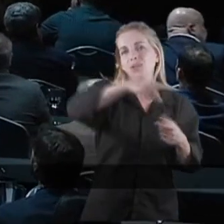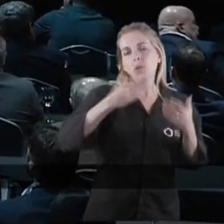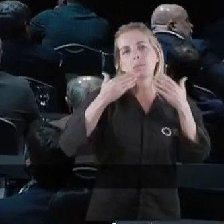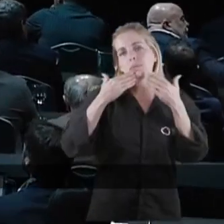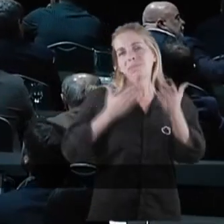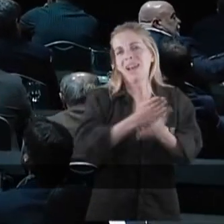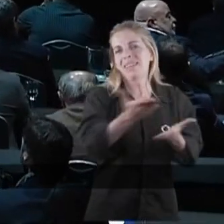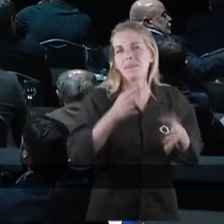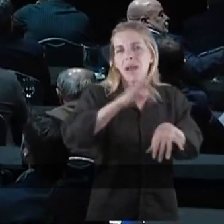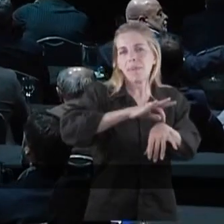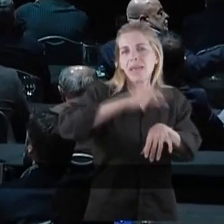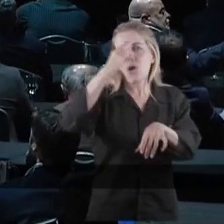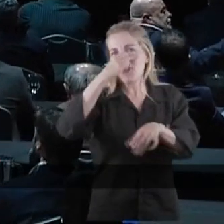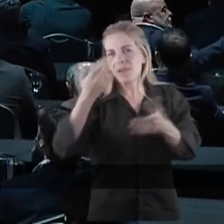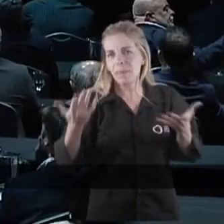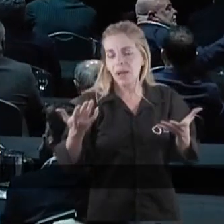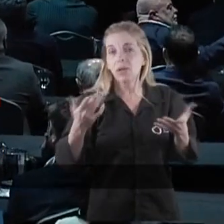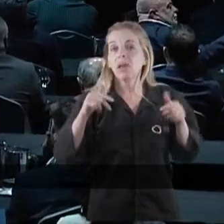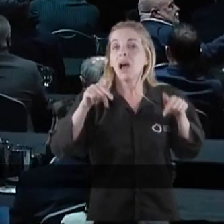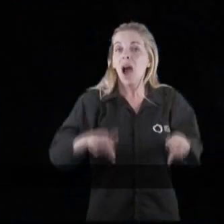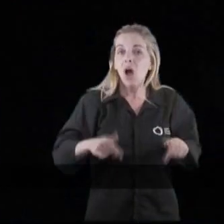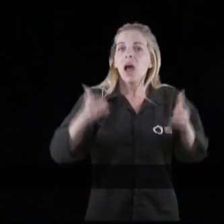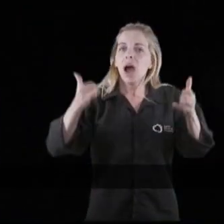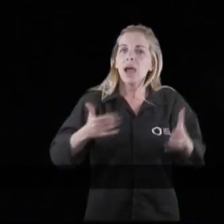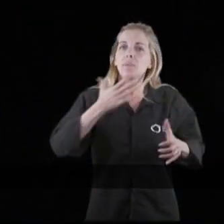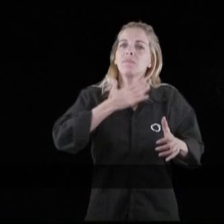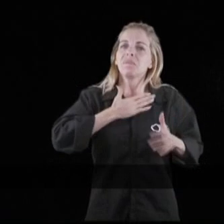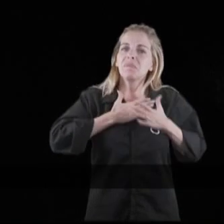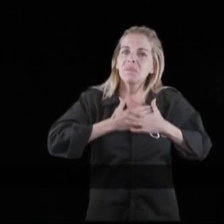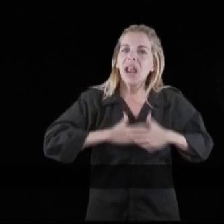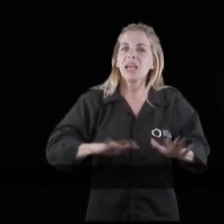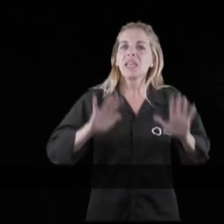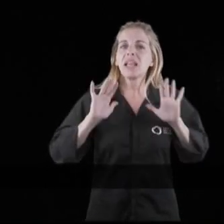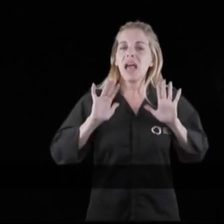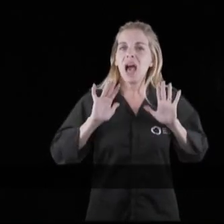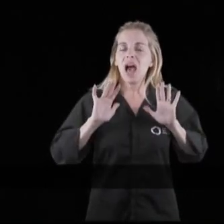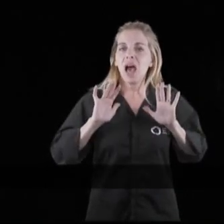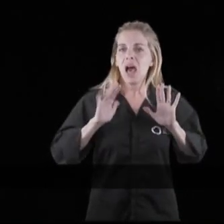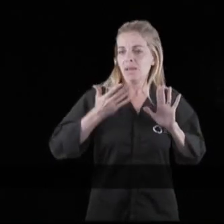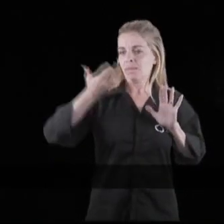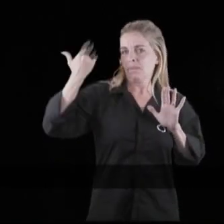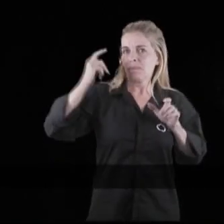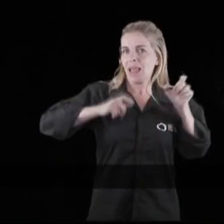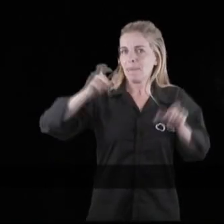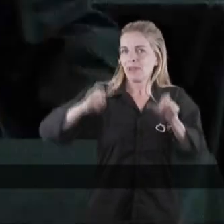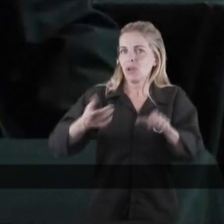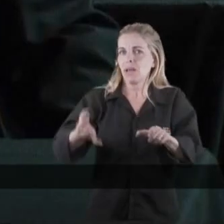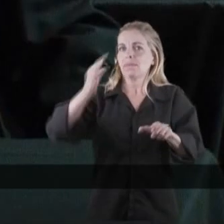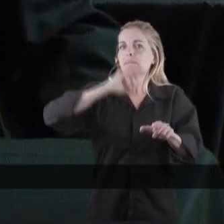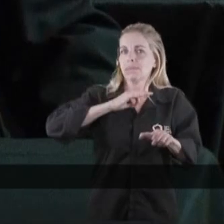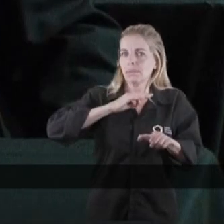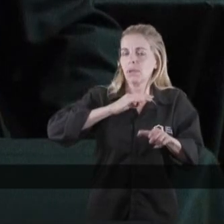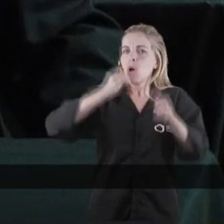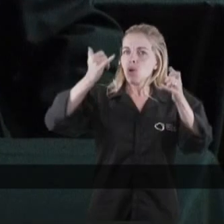es que tenemos la tranquilidad de que nadie que enfrentó el virus careció